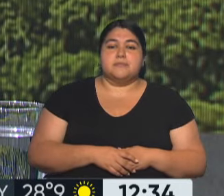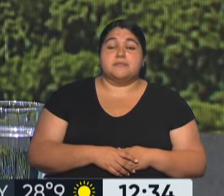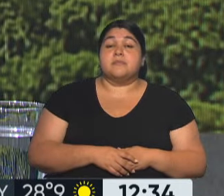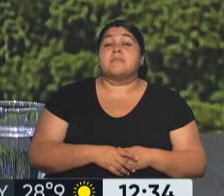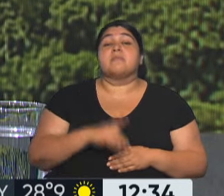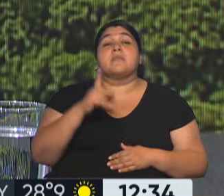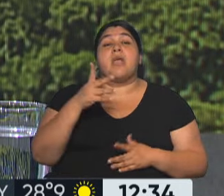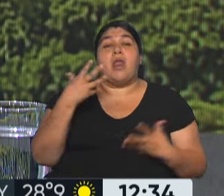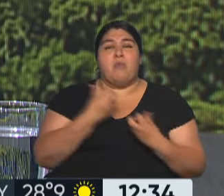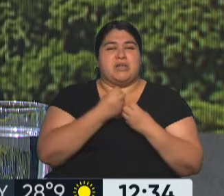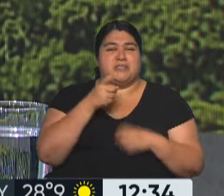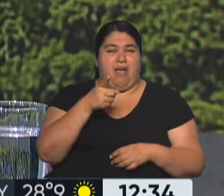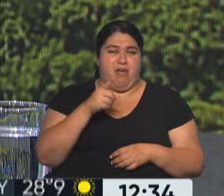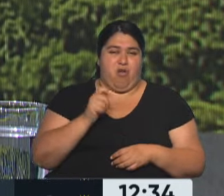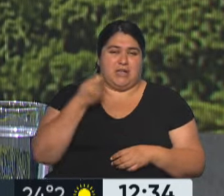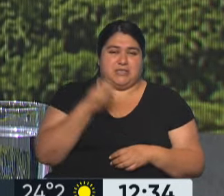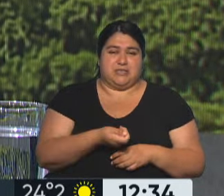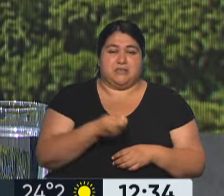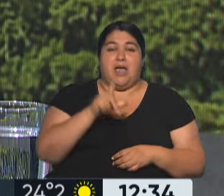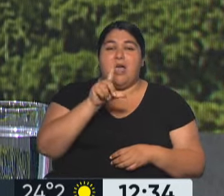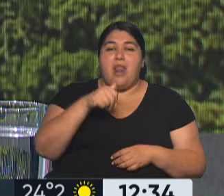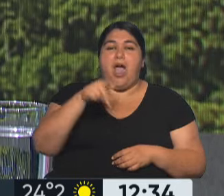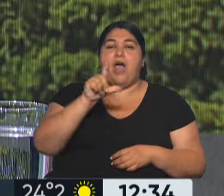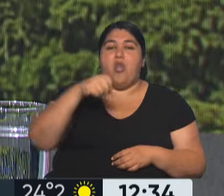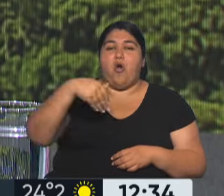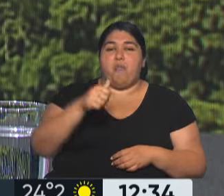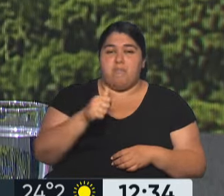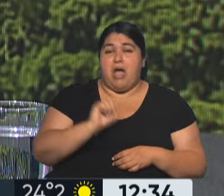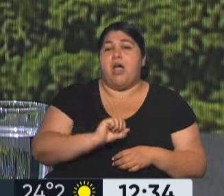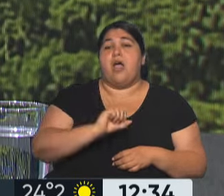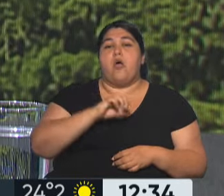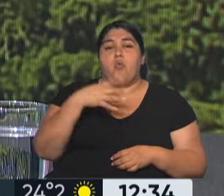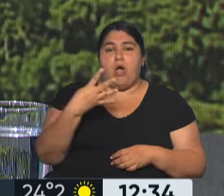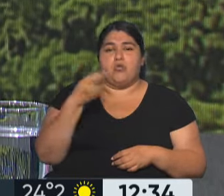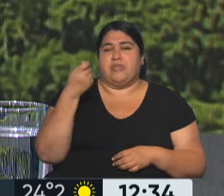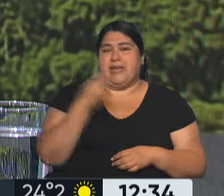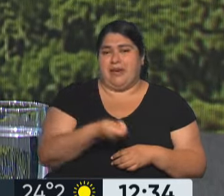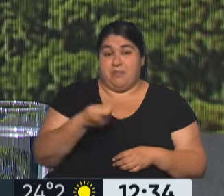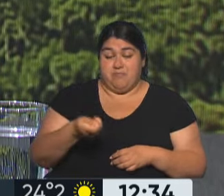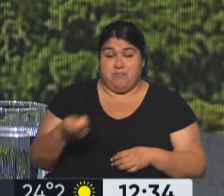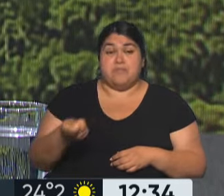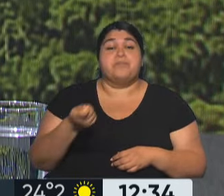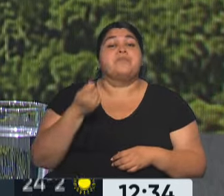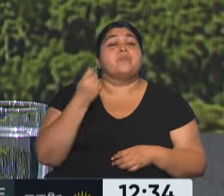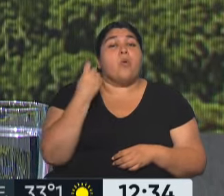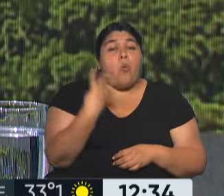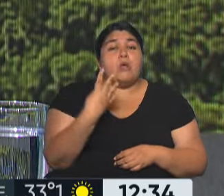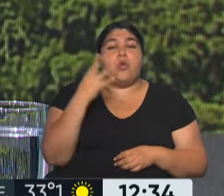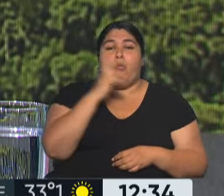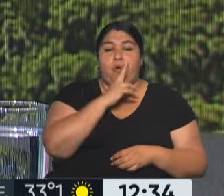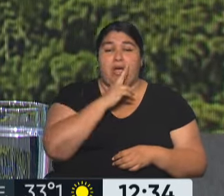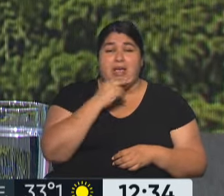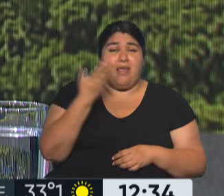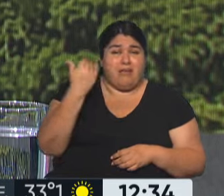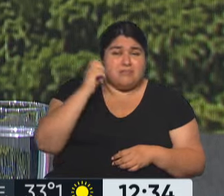cumple un nuevo aniversario del crimen de La Loma, el cuádruple crimen de La Loma, el asesinato de 4 mujeres, entre ellas una nena